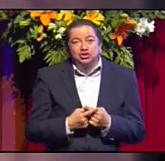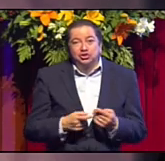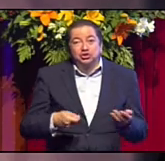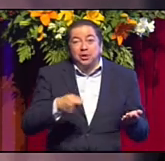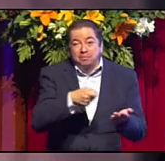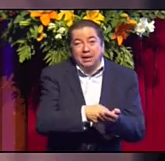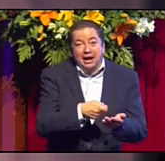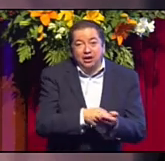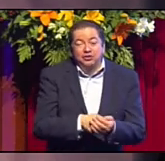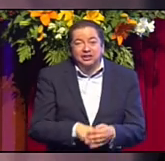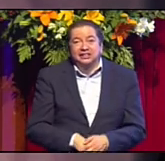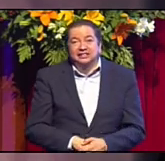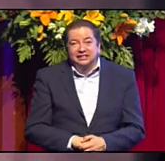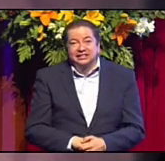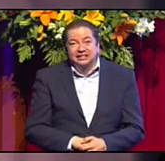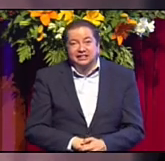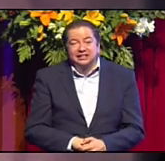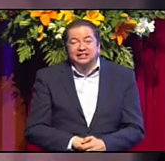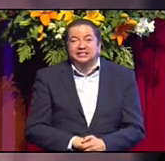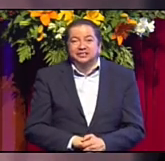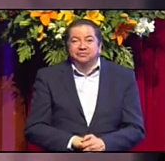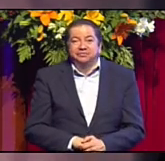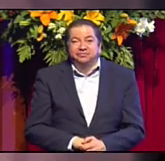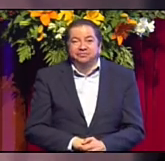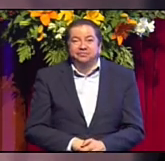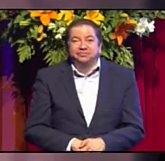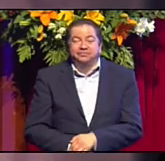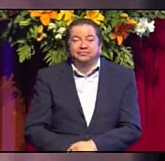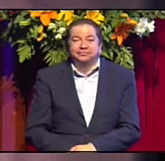poco, lo podría ganar en cualquier multitienda.